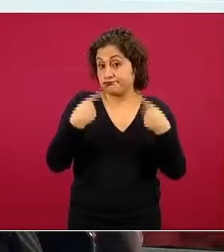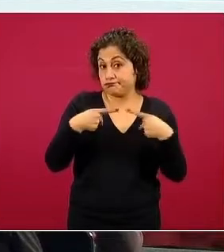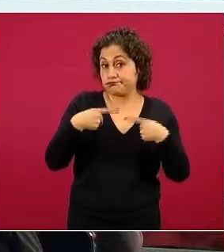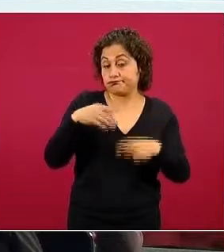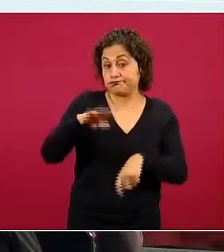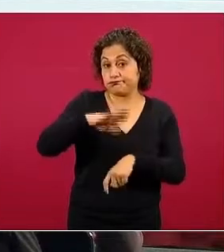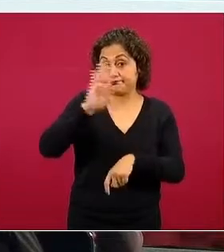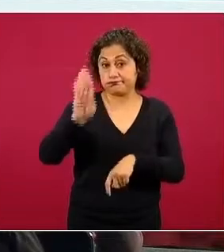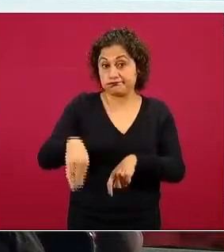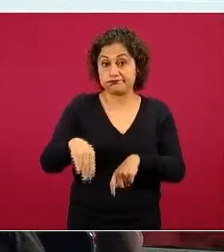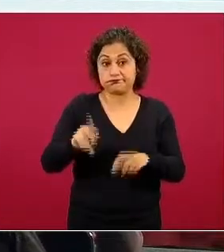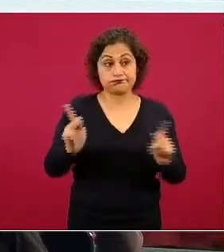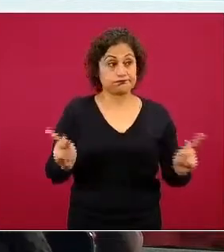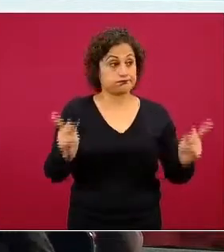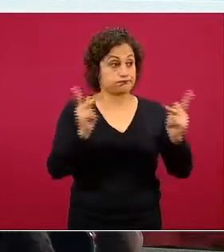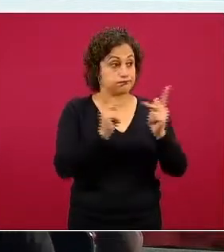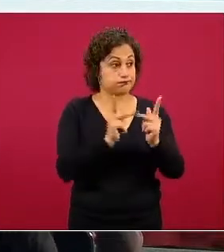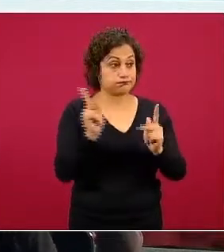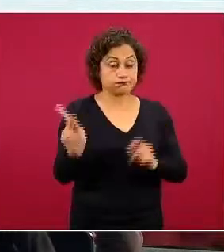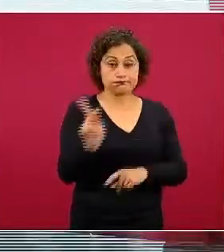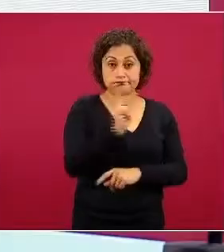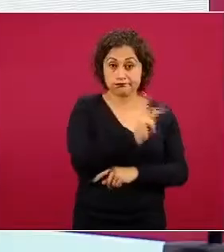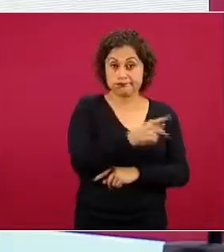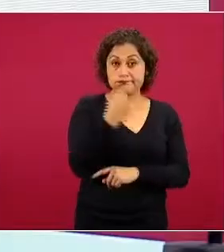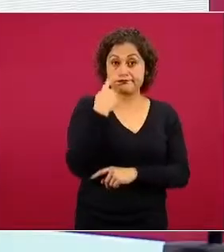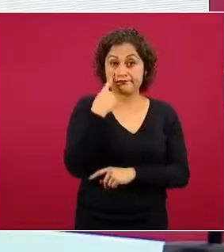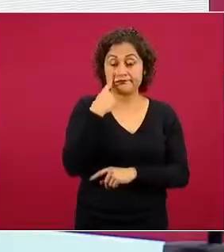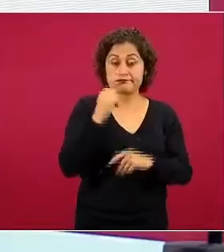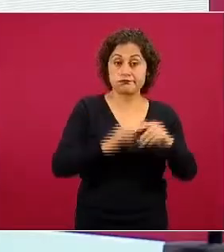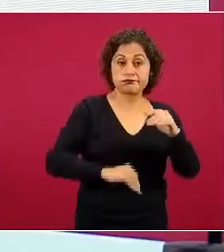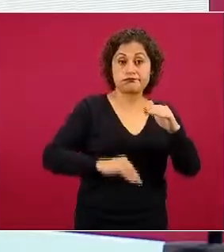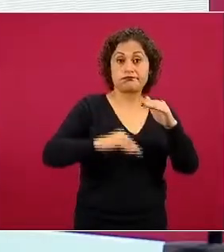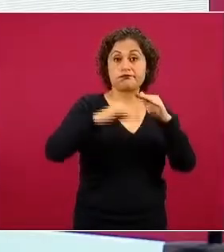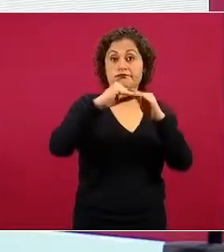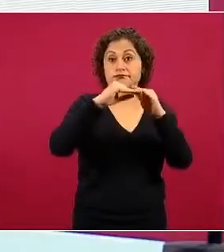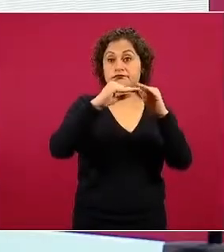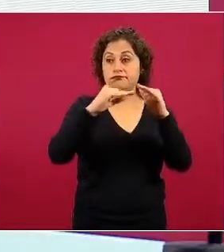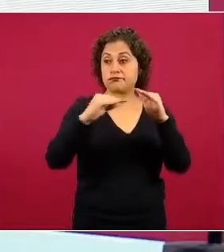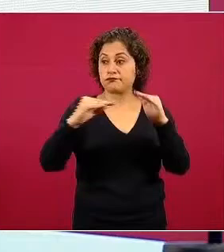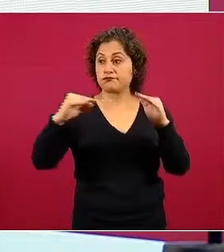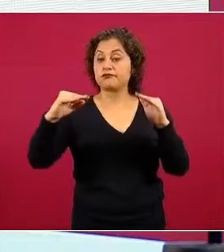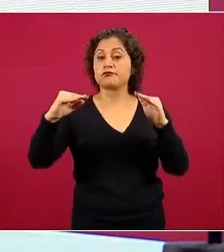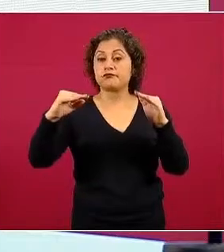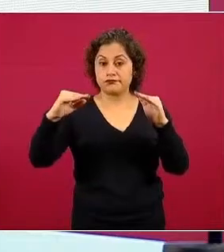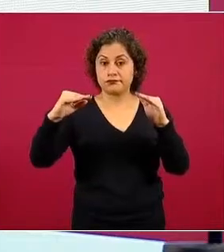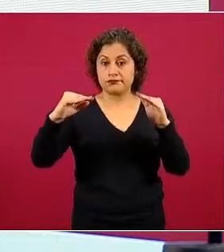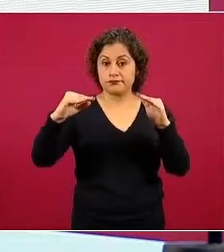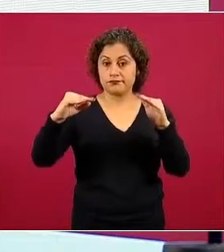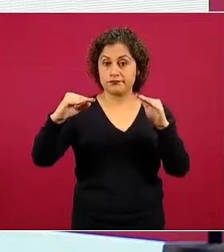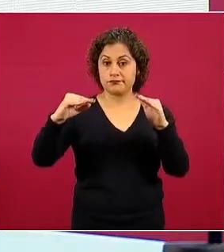de las defunciones. Un crecimiento, una meseta, a pesar de